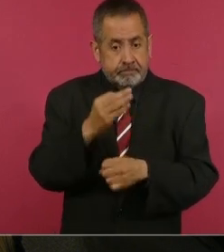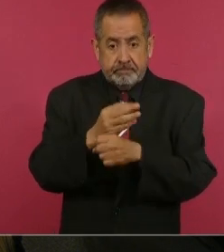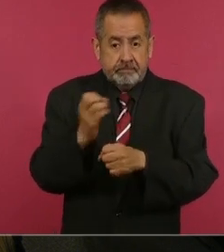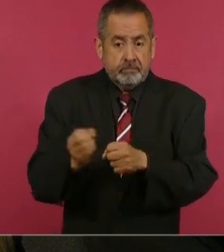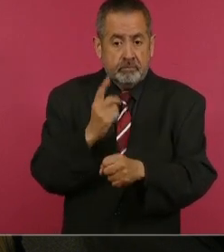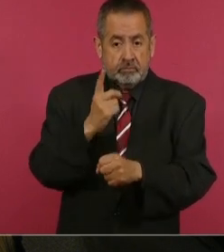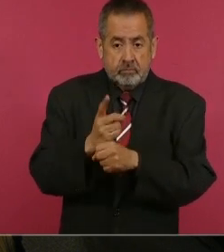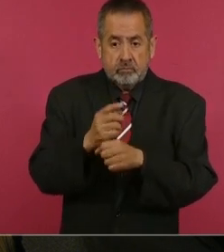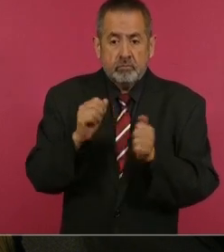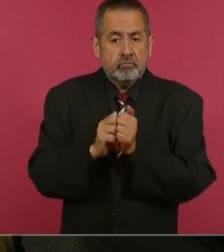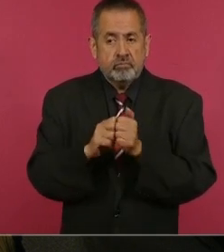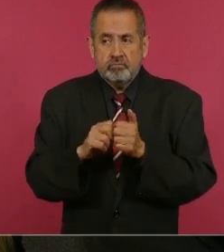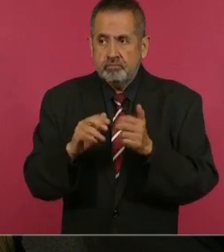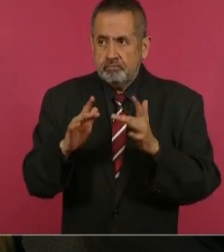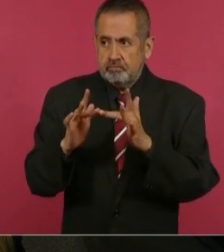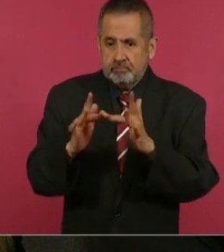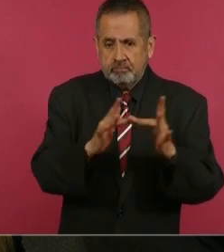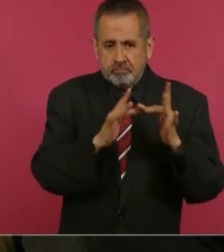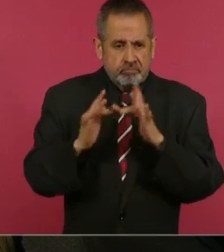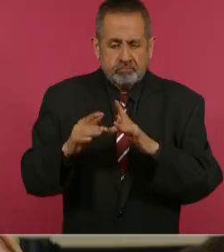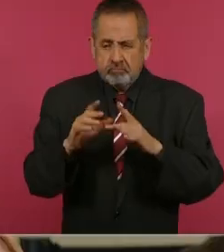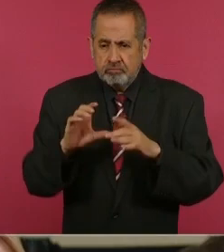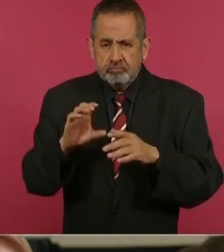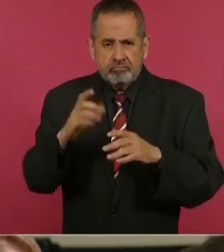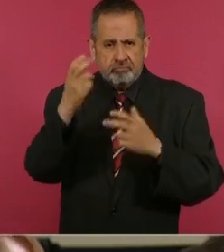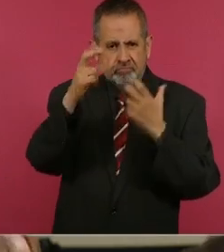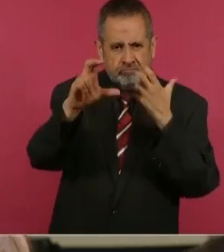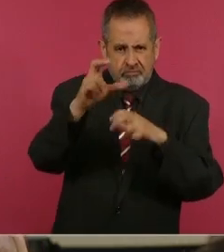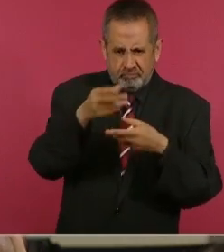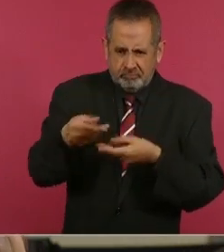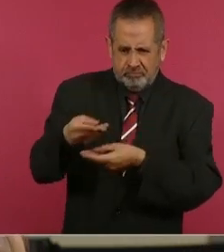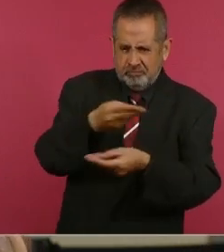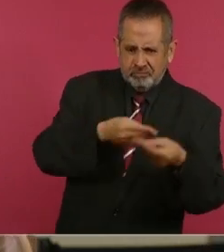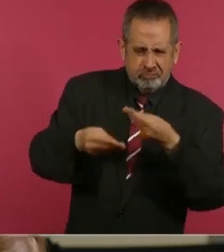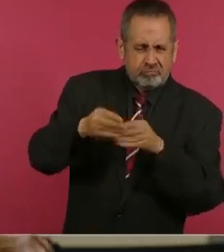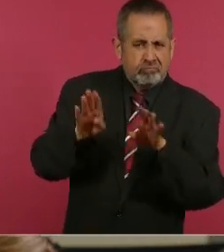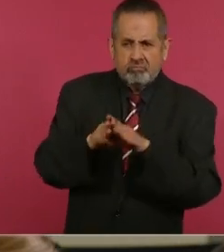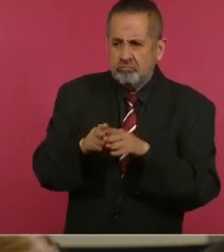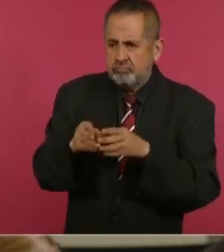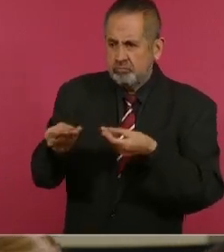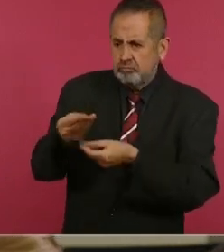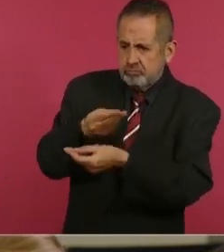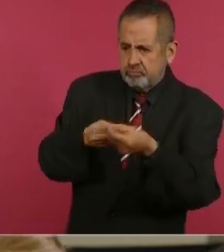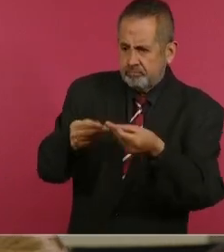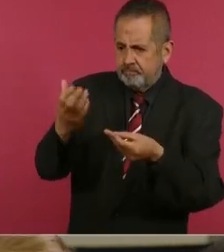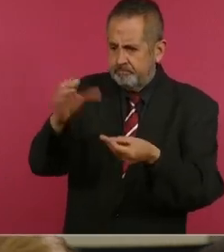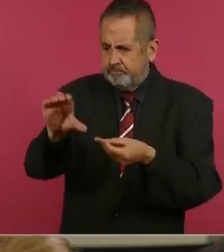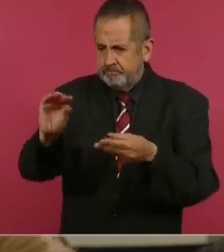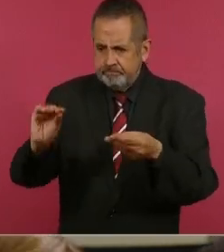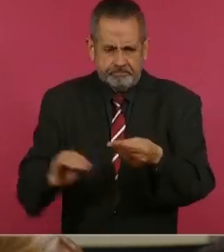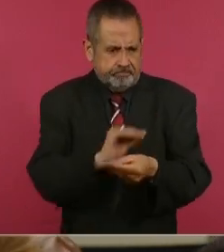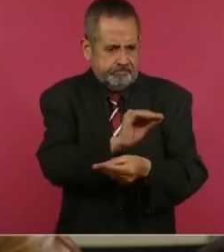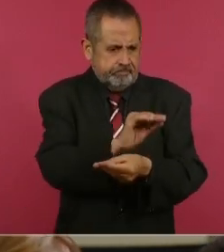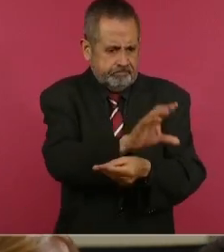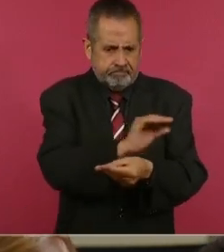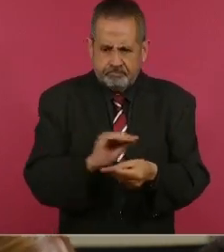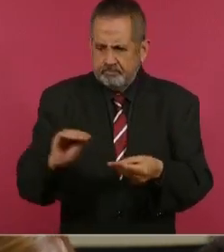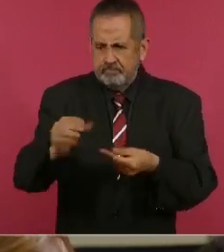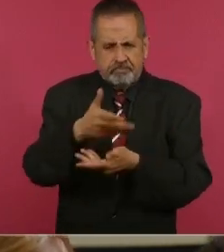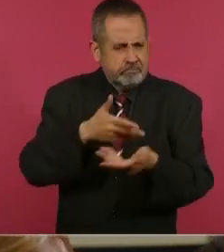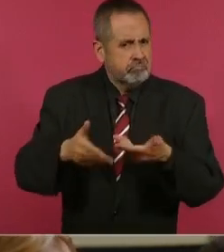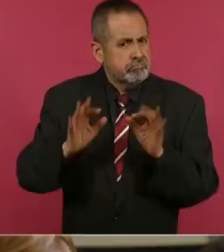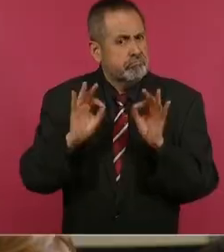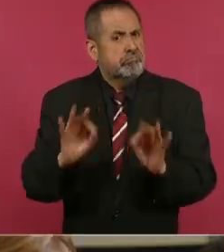oportunidad con esto de la relocalización de inversiones, el famoso nearshoring, del que hemos hablado aquí reiteradamente. El gobernador